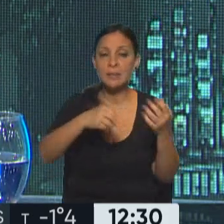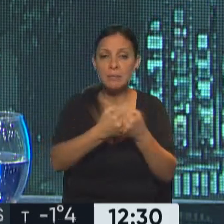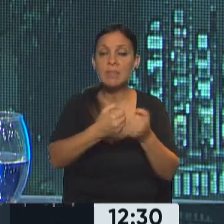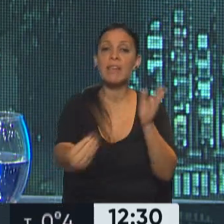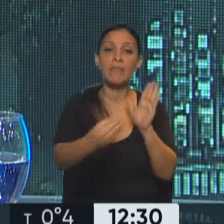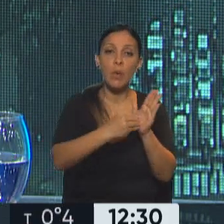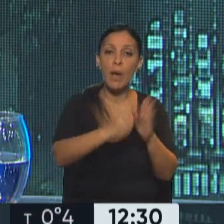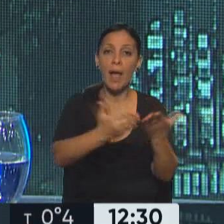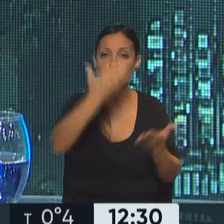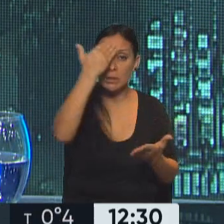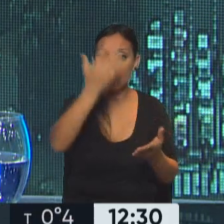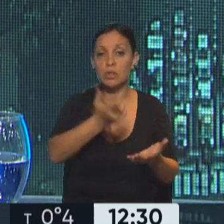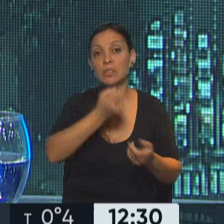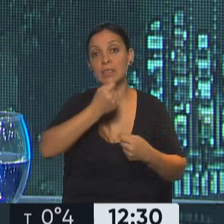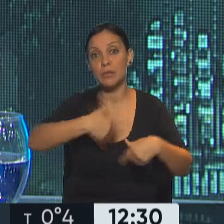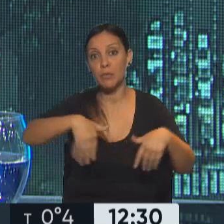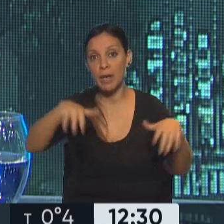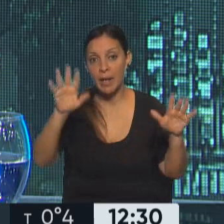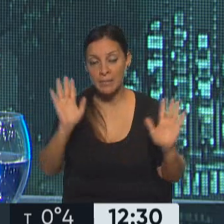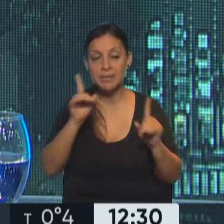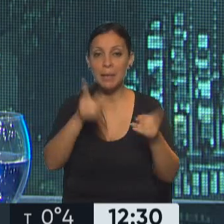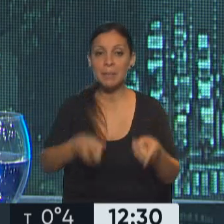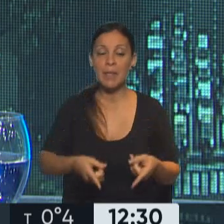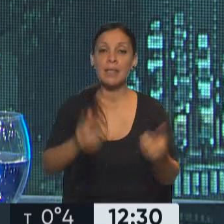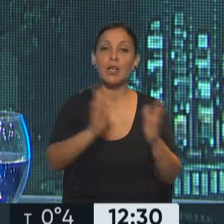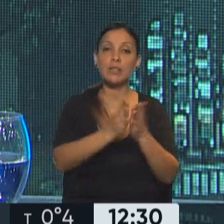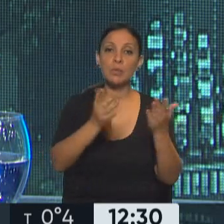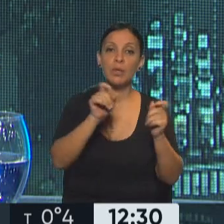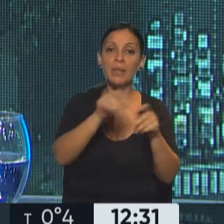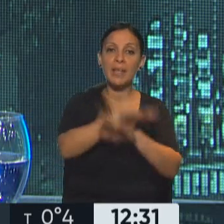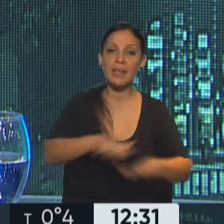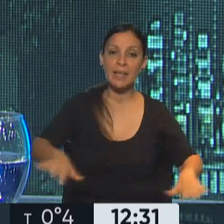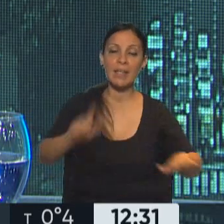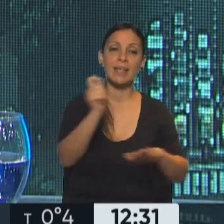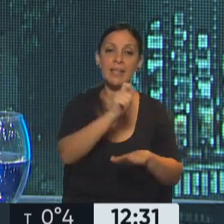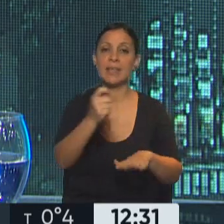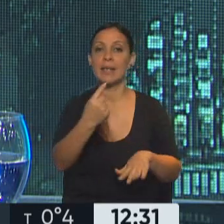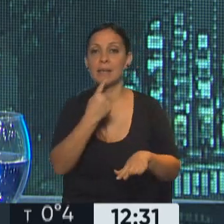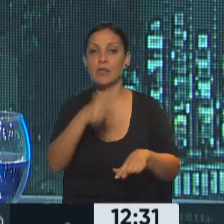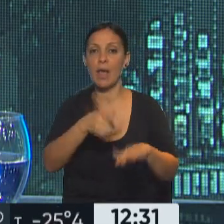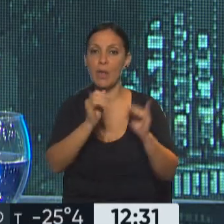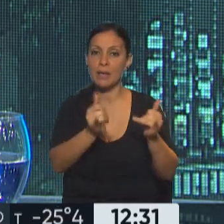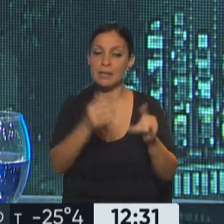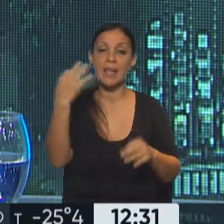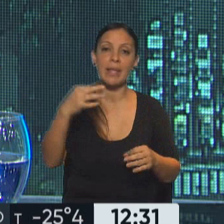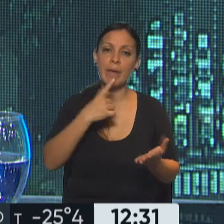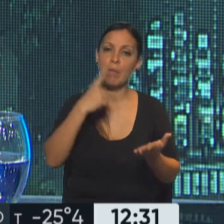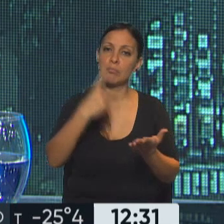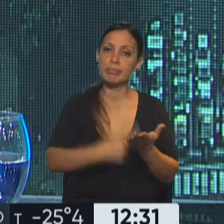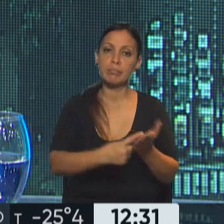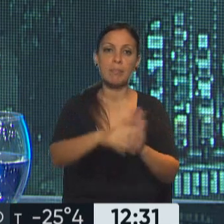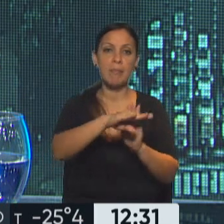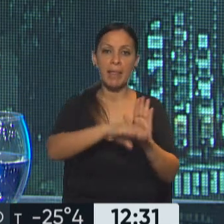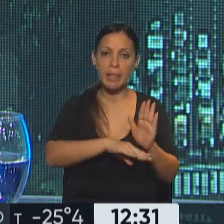las dudas, hiciera falta, como es la Constitución de niñas, niños y adolescentes. Entonces hay que tomar medidas